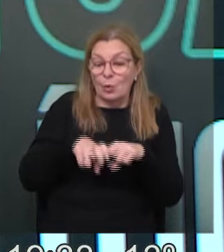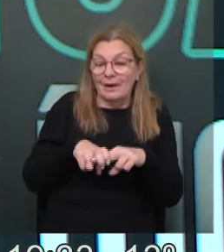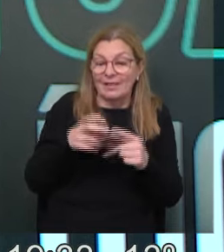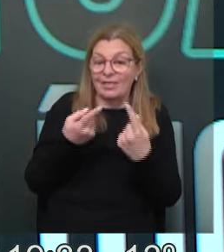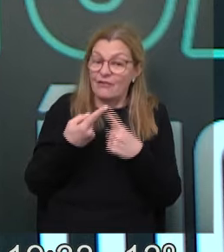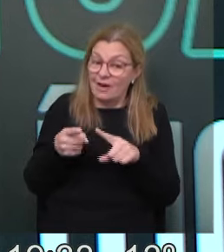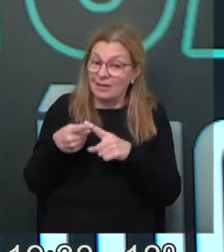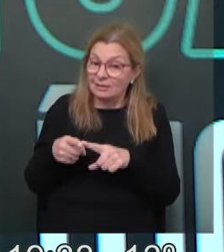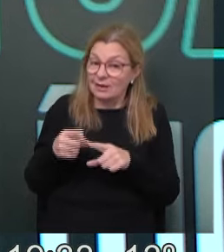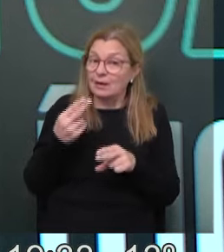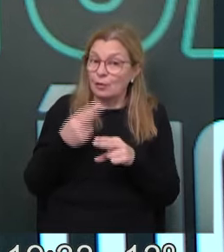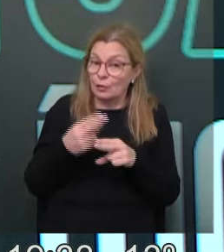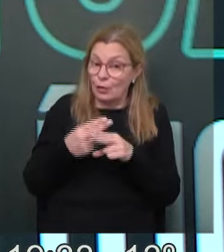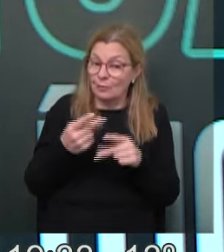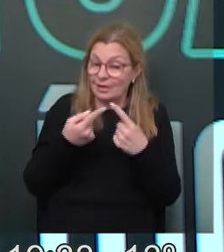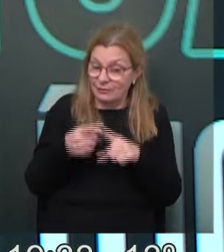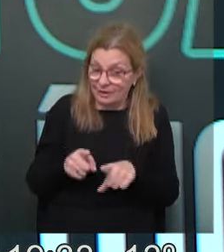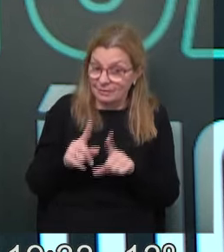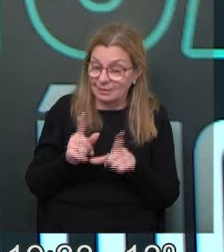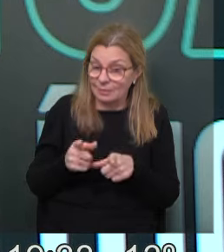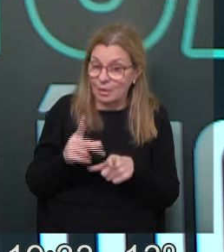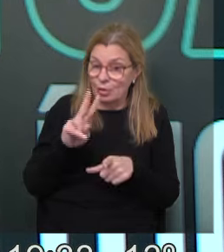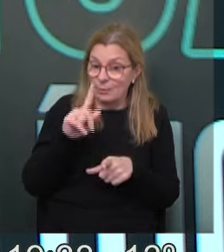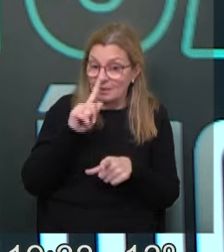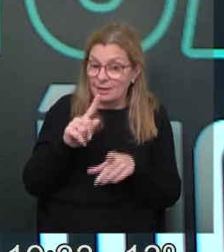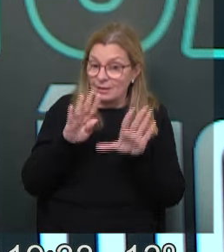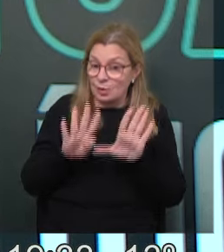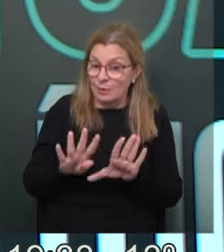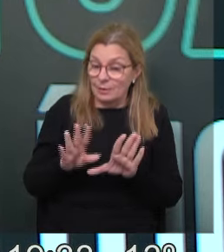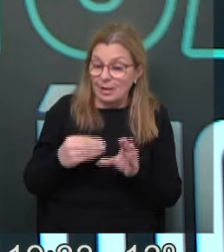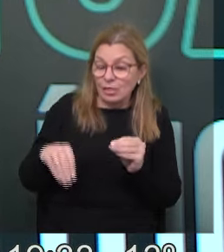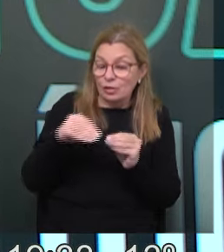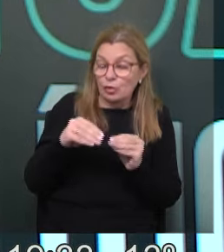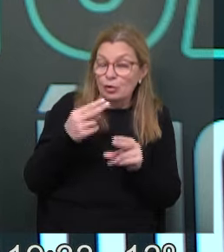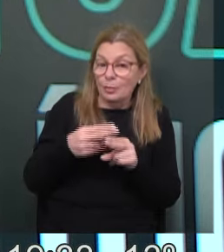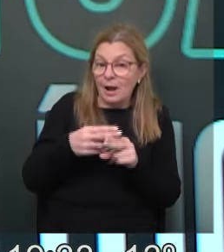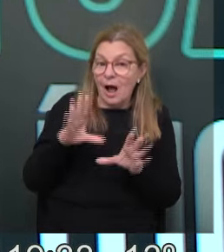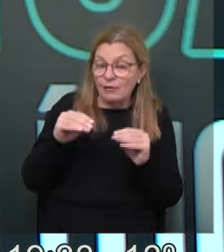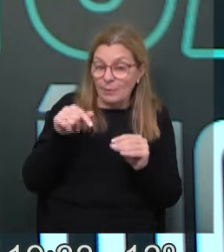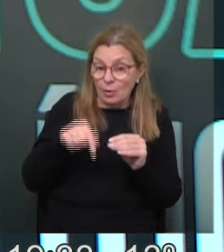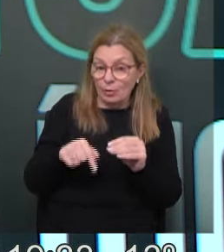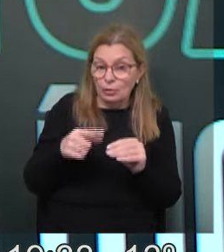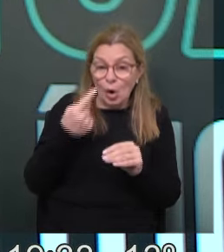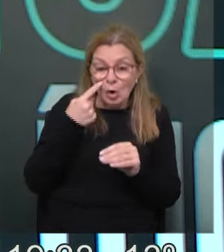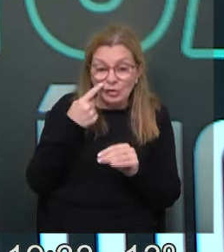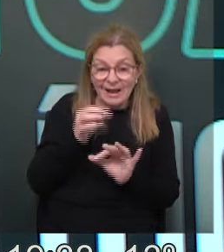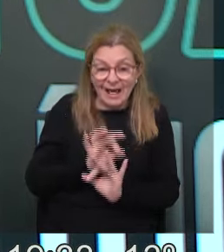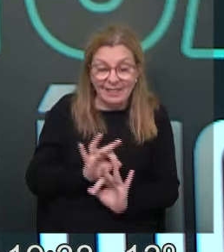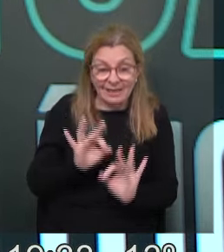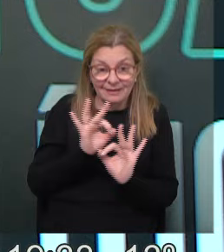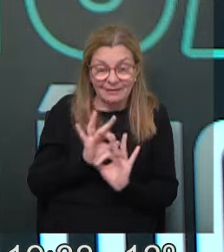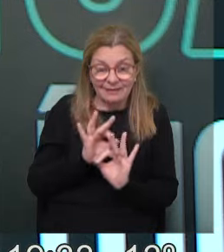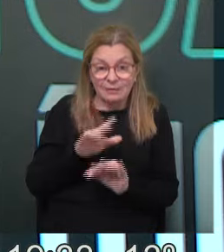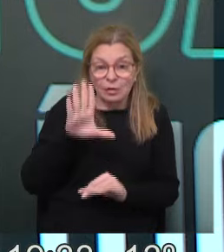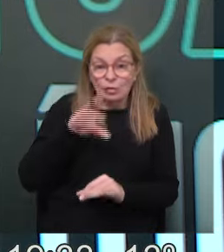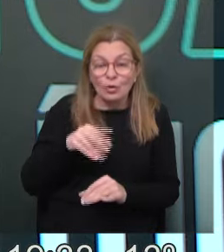distintos y Los nombres son distintos 2019 de todos los nombres que estamos hablando hoy no se conocía ninguno no de todos los